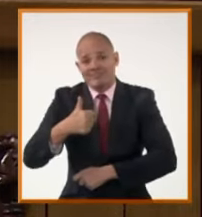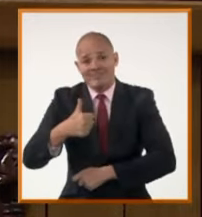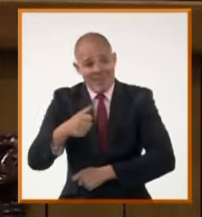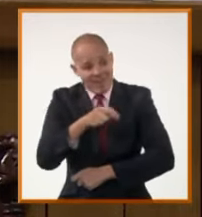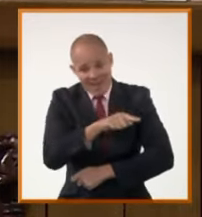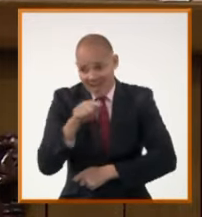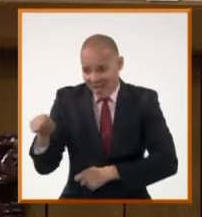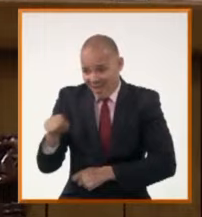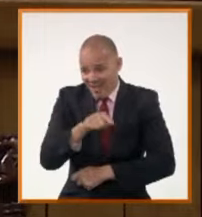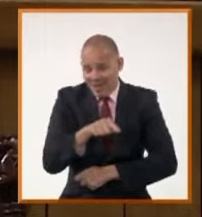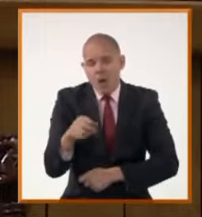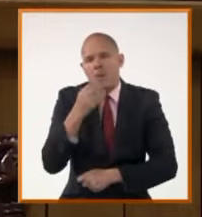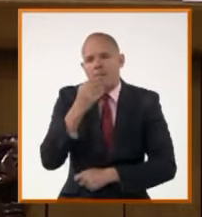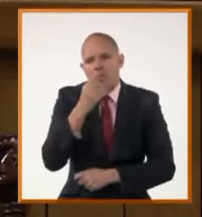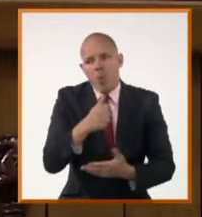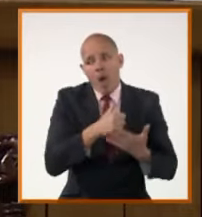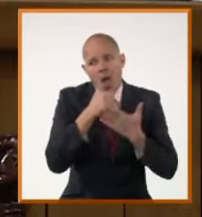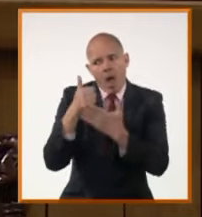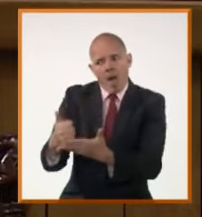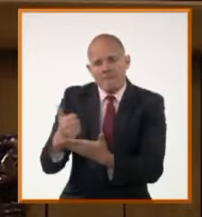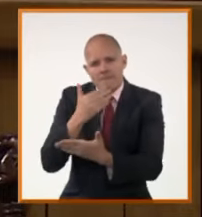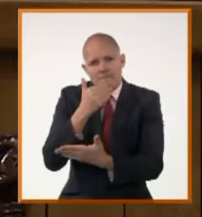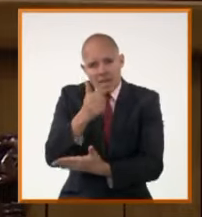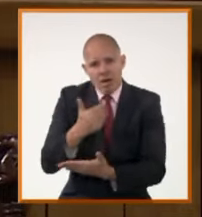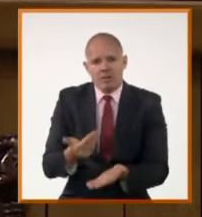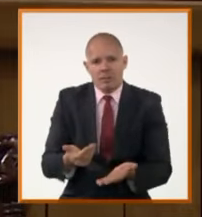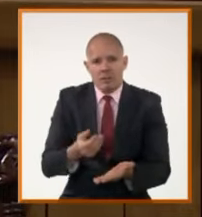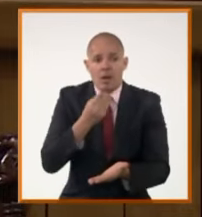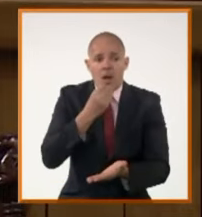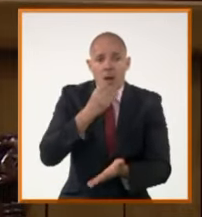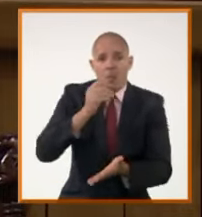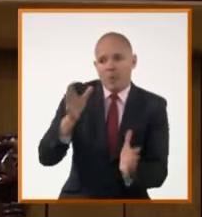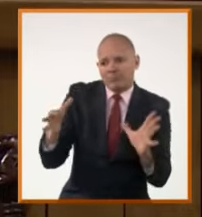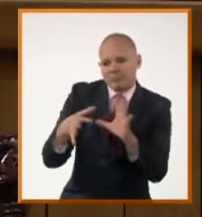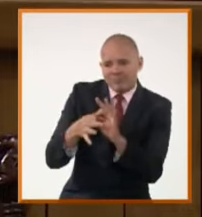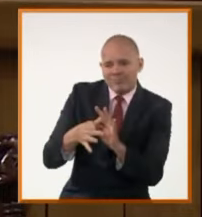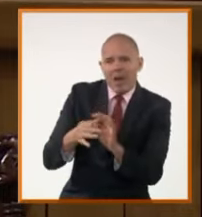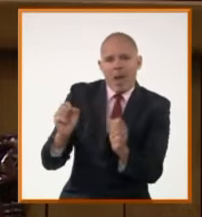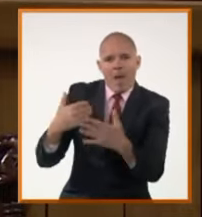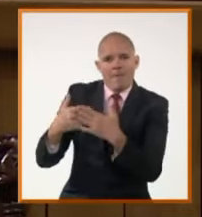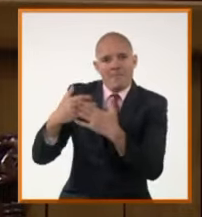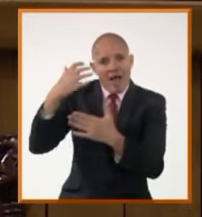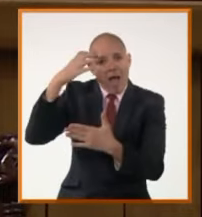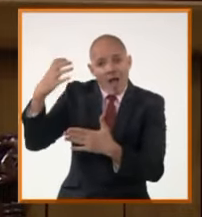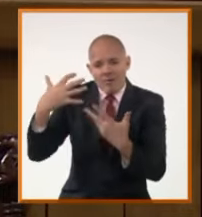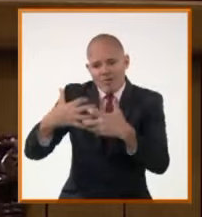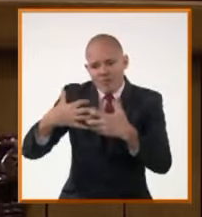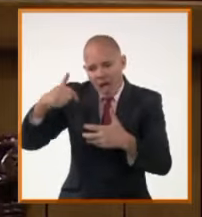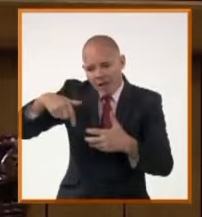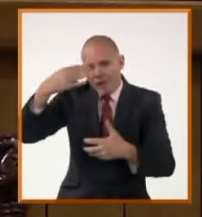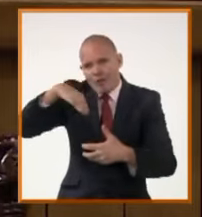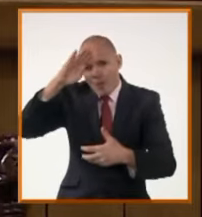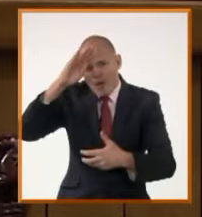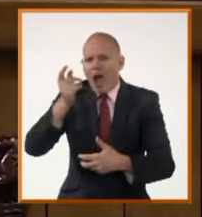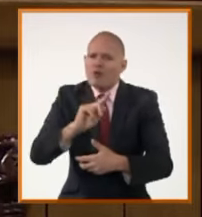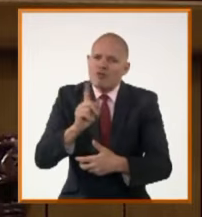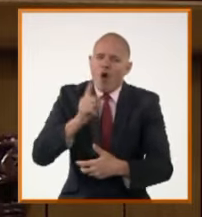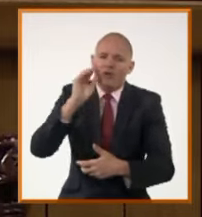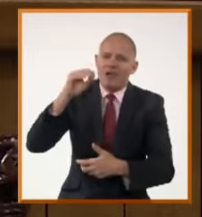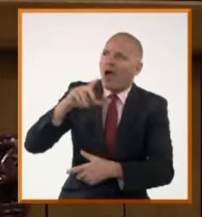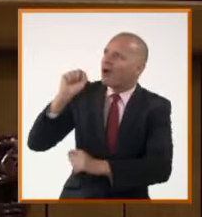pueden aportar un financiamiento, unirse a una empresa a producir en Cuba, no a revender productos